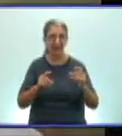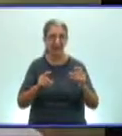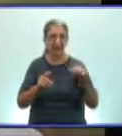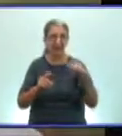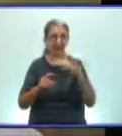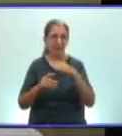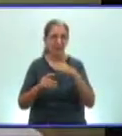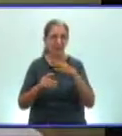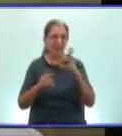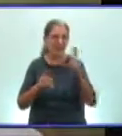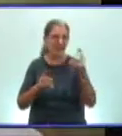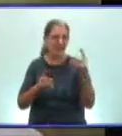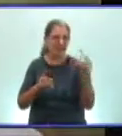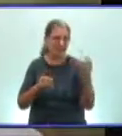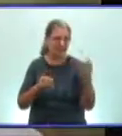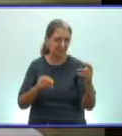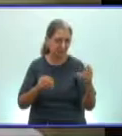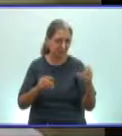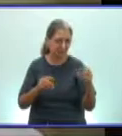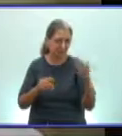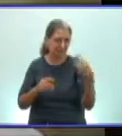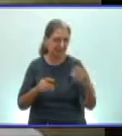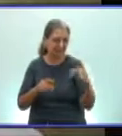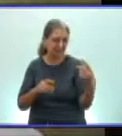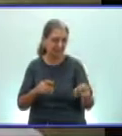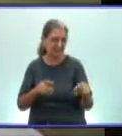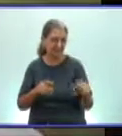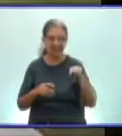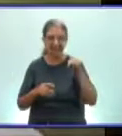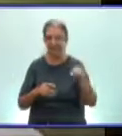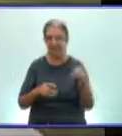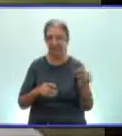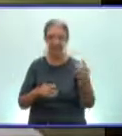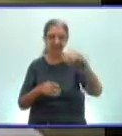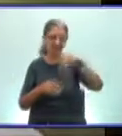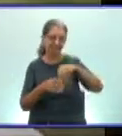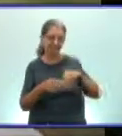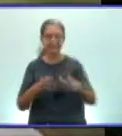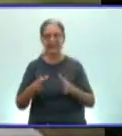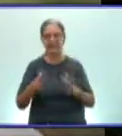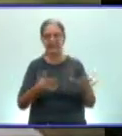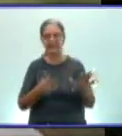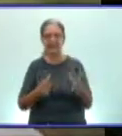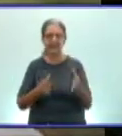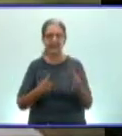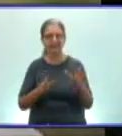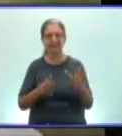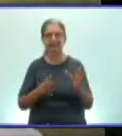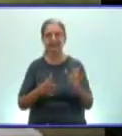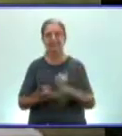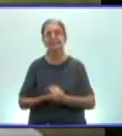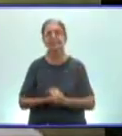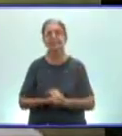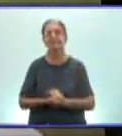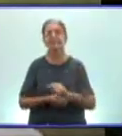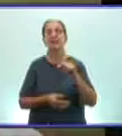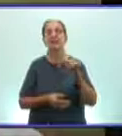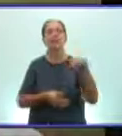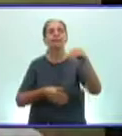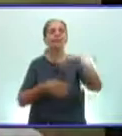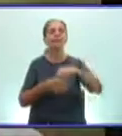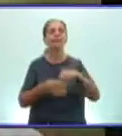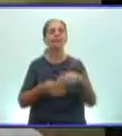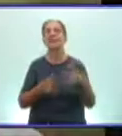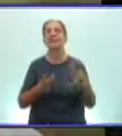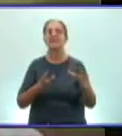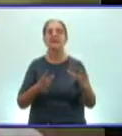Recuerda que estas son medidas de tendencia central. Son medidas que ocupan un lugar central y te van a ayudar